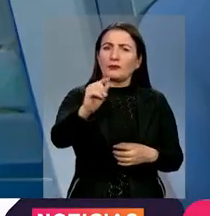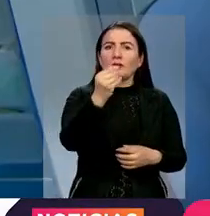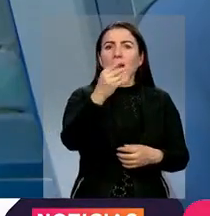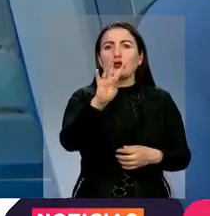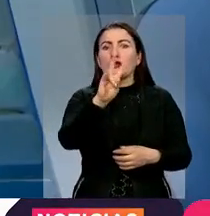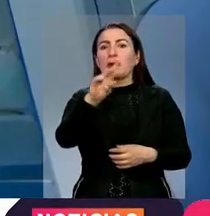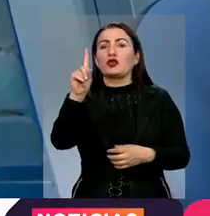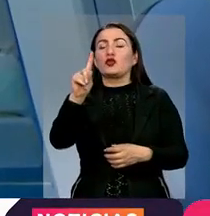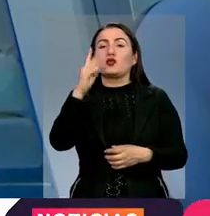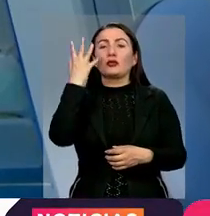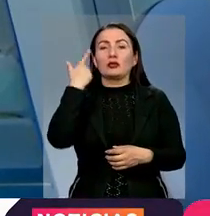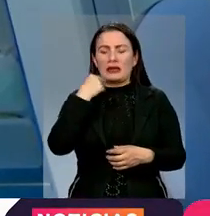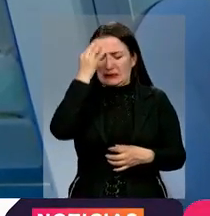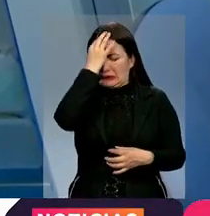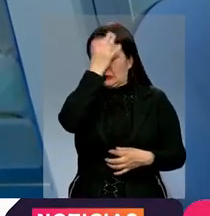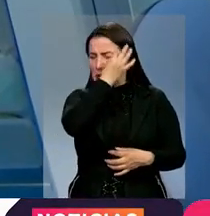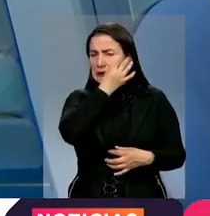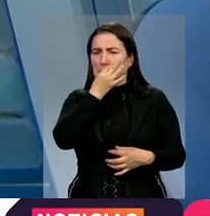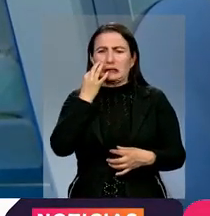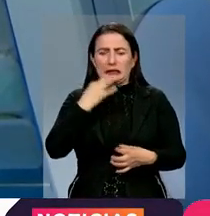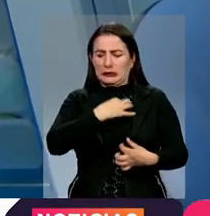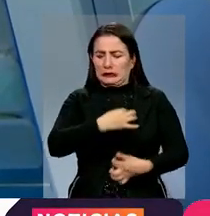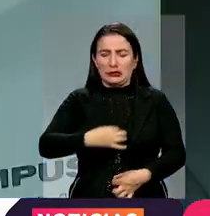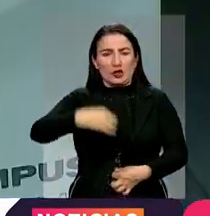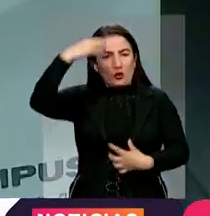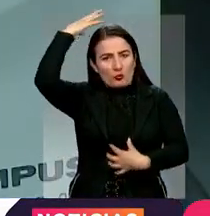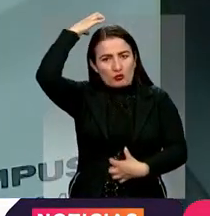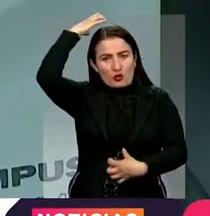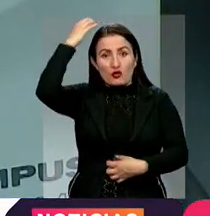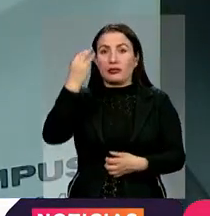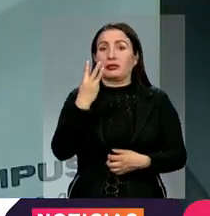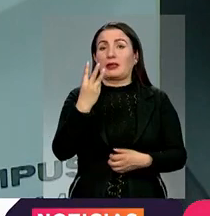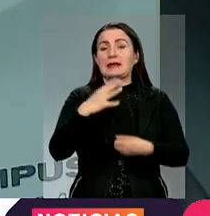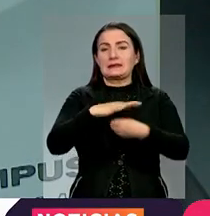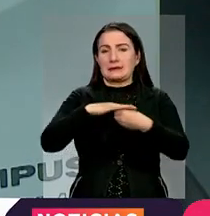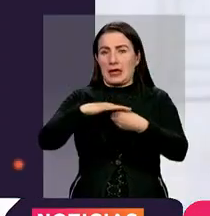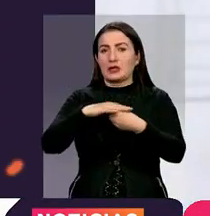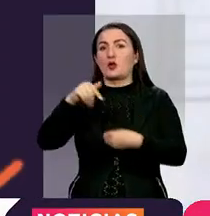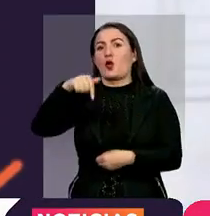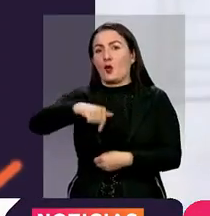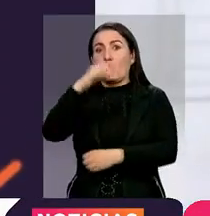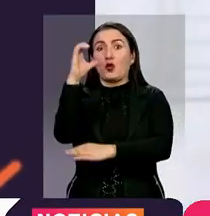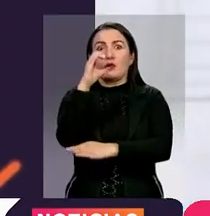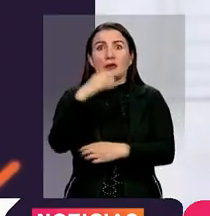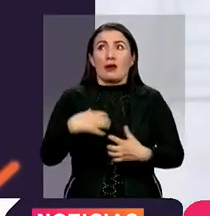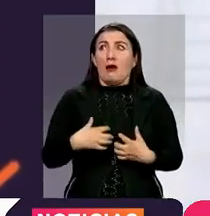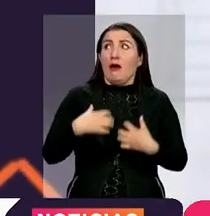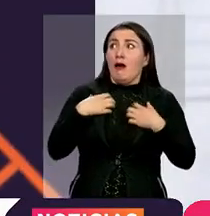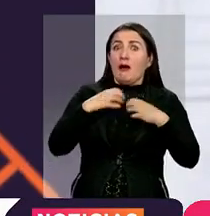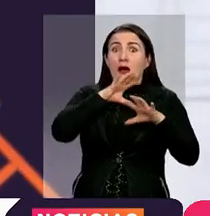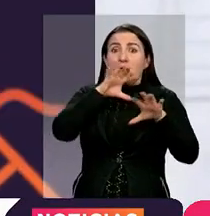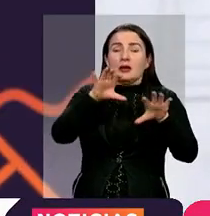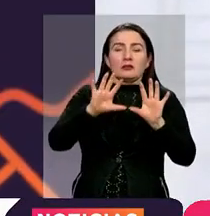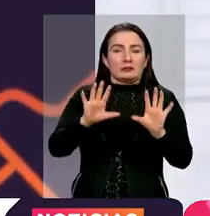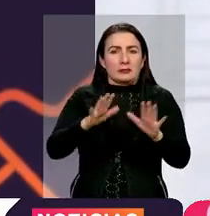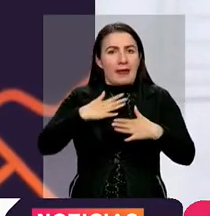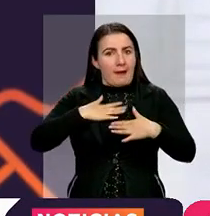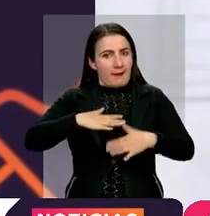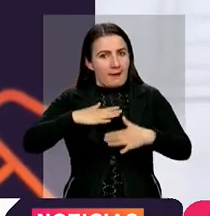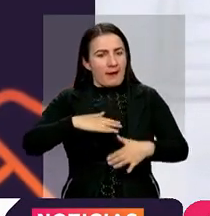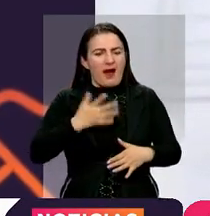21 días. El Instituto Nacional de Salud confirmó 3 casos en el país. No generar pánico, sino estar muy atentos a